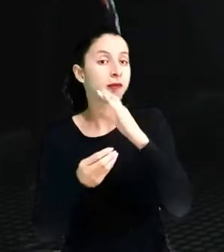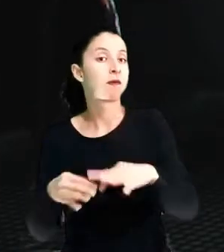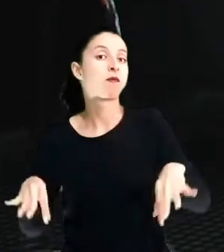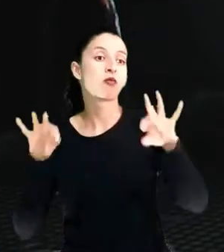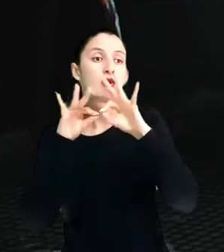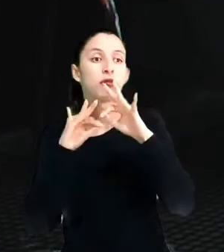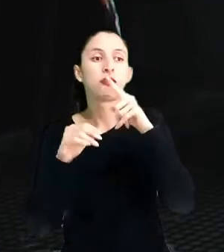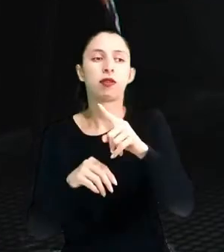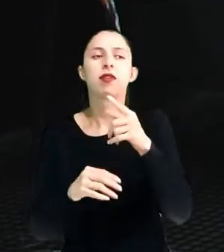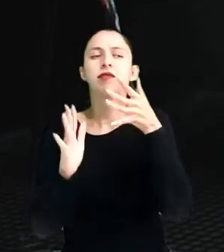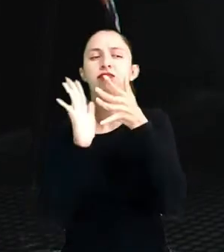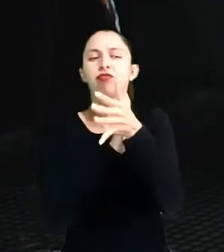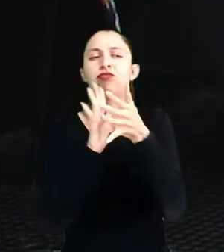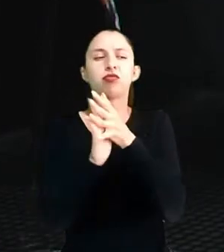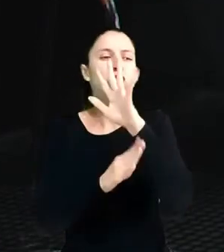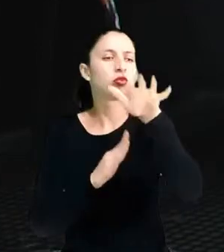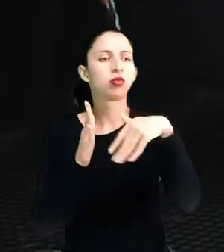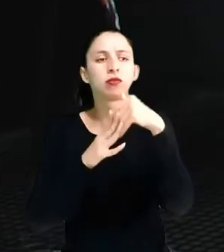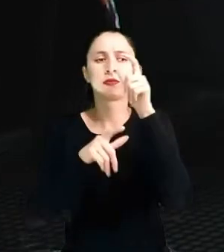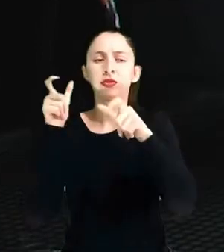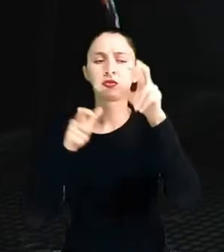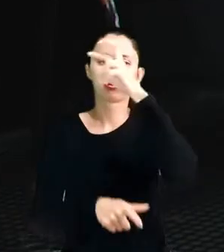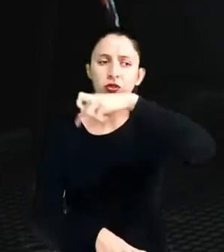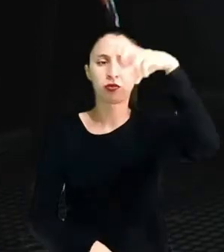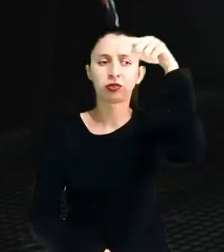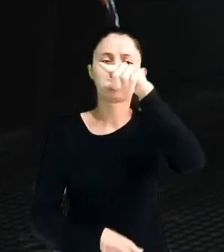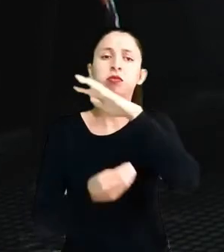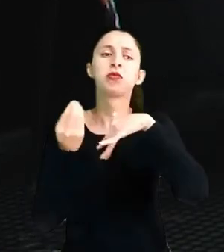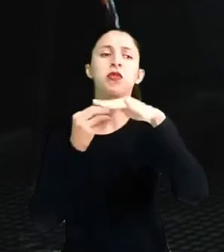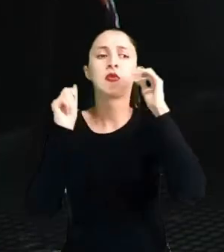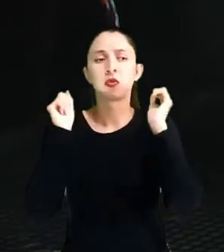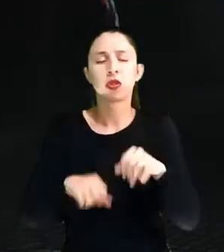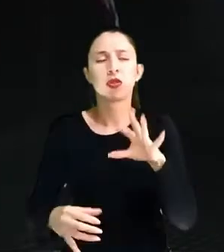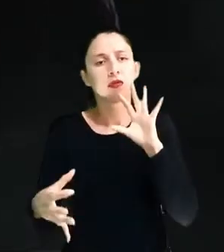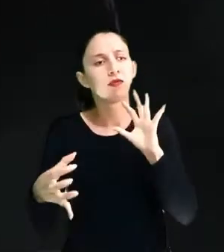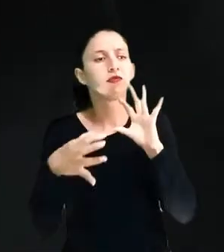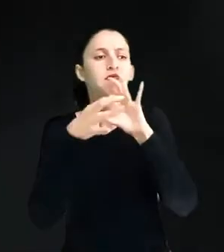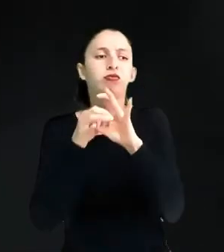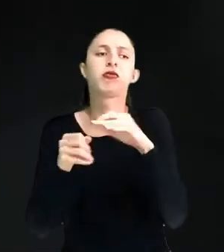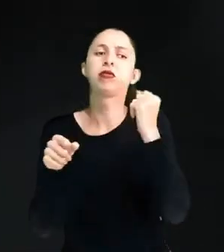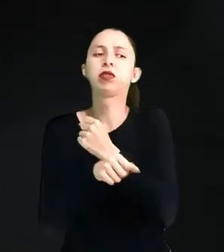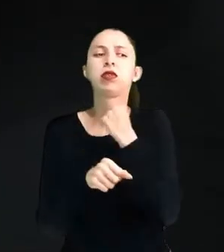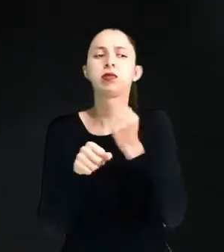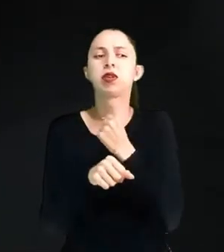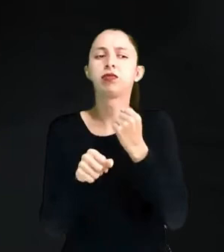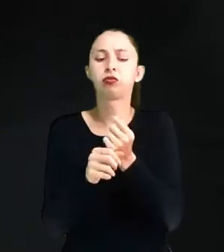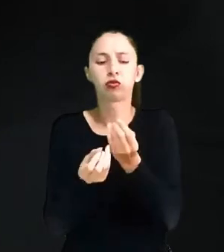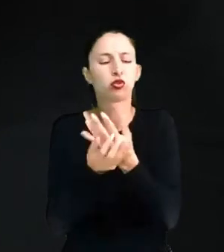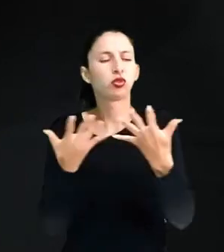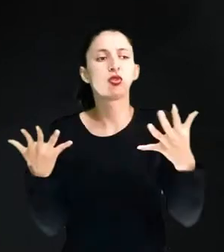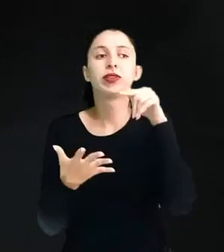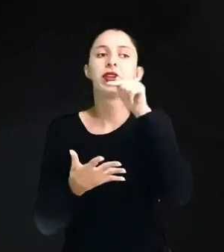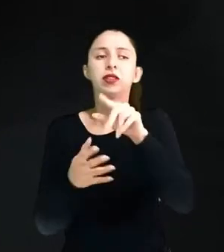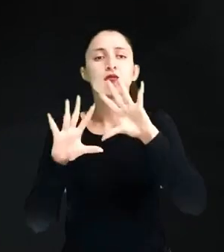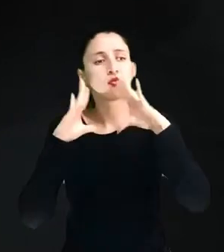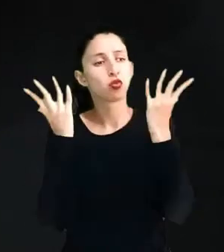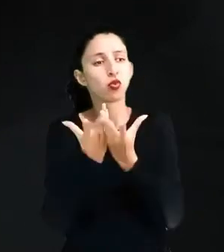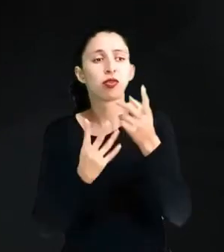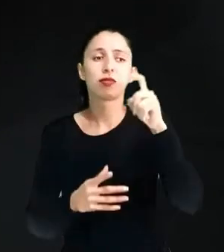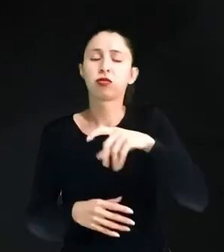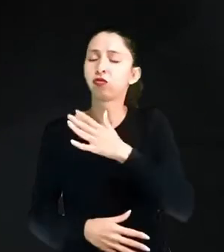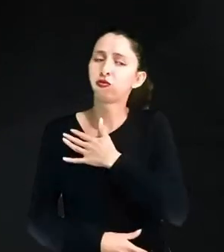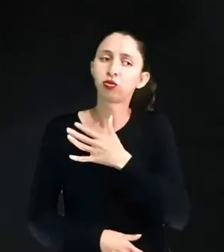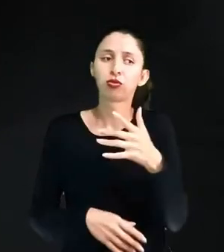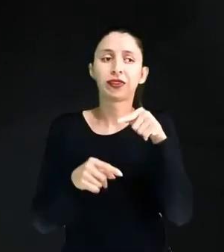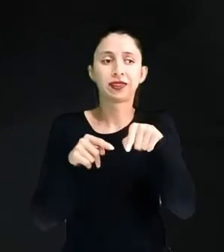nos unamos, para que podamos trabajar en conjunto. De verdad, hay muchas cosas por hacer, lo necesitamos y